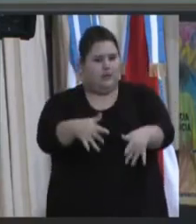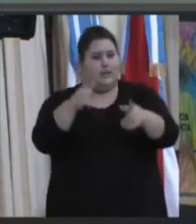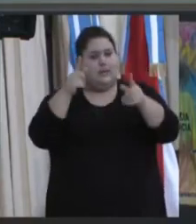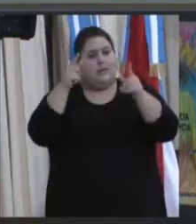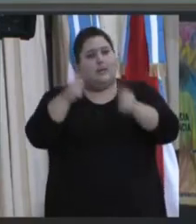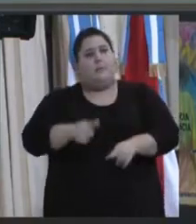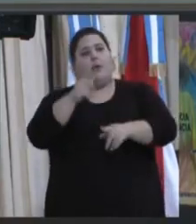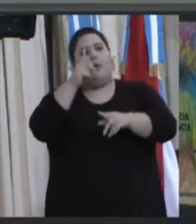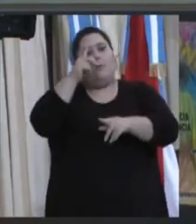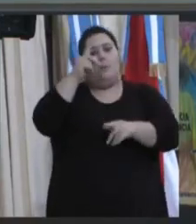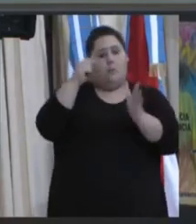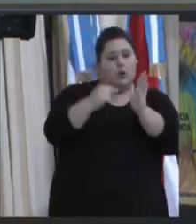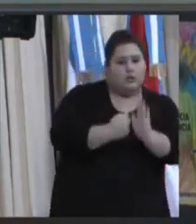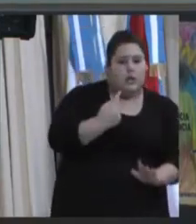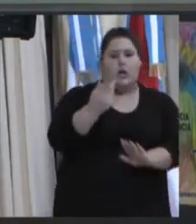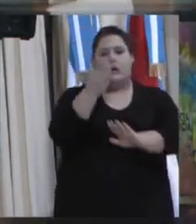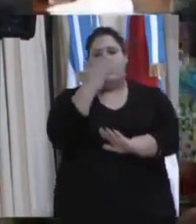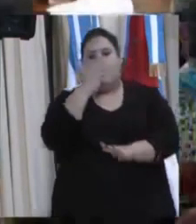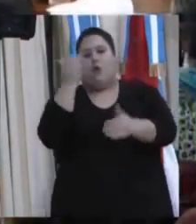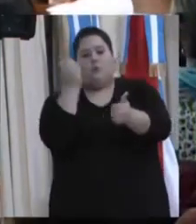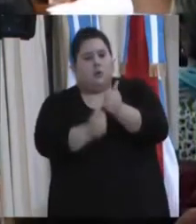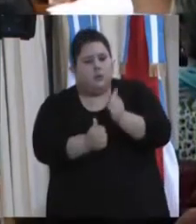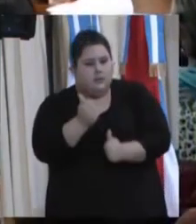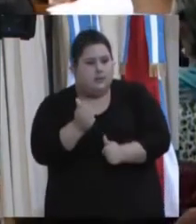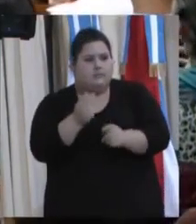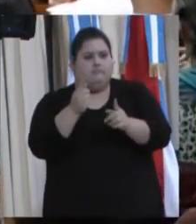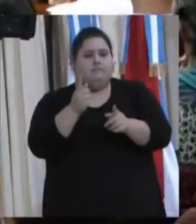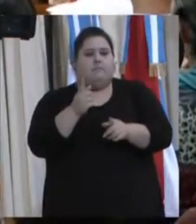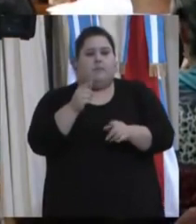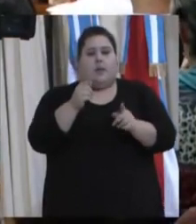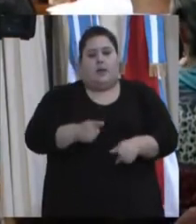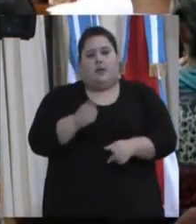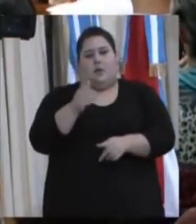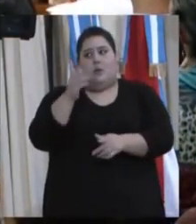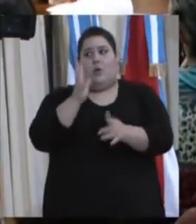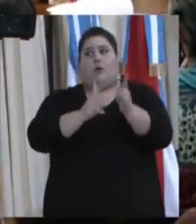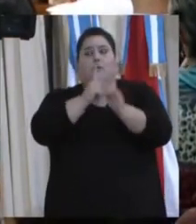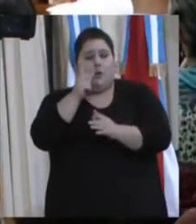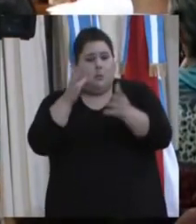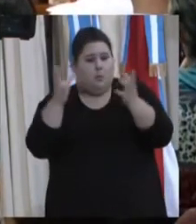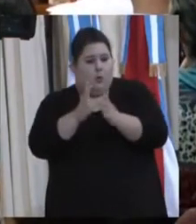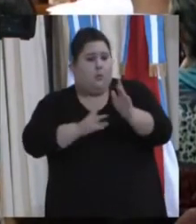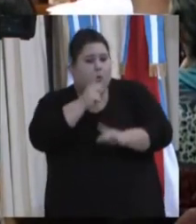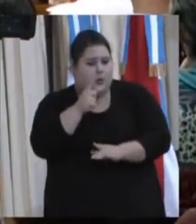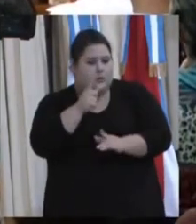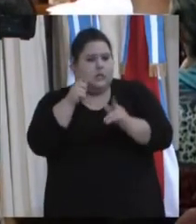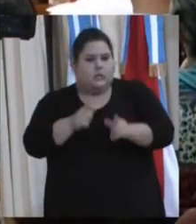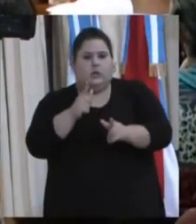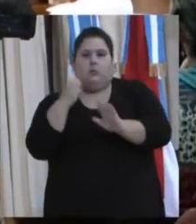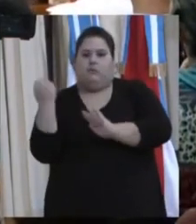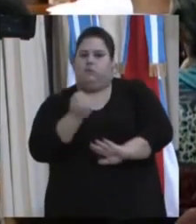porteños, cordobeses, rosarinos, en Rosario el anarcobolchevismo va a ser muy fuerte,